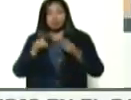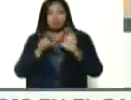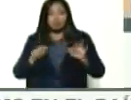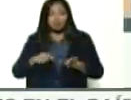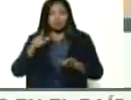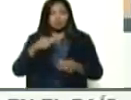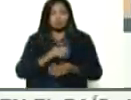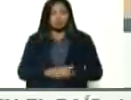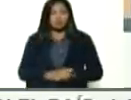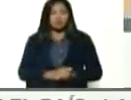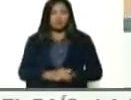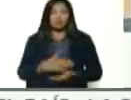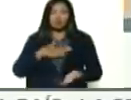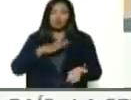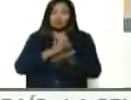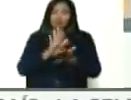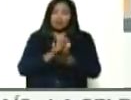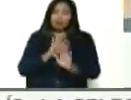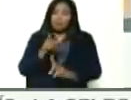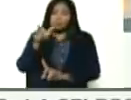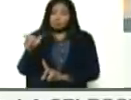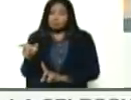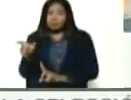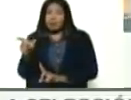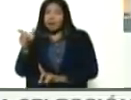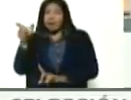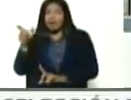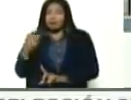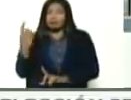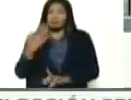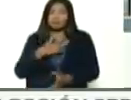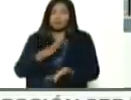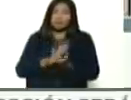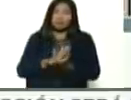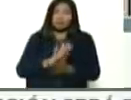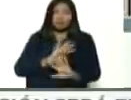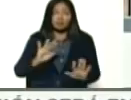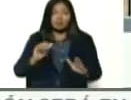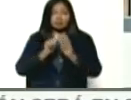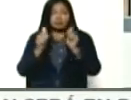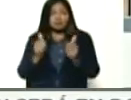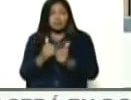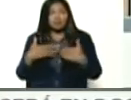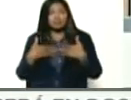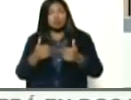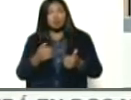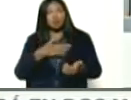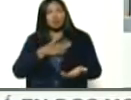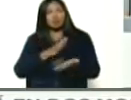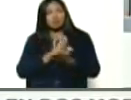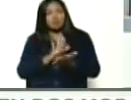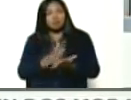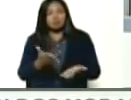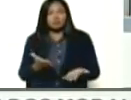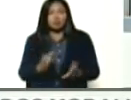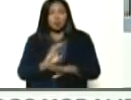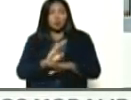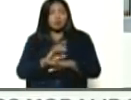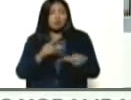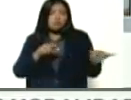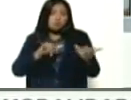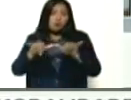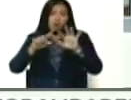dejen quieto que inquietó está dejen tranquilo el sistema de salud cuídense